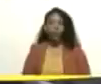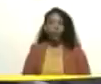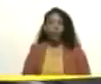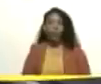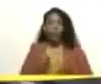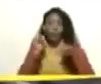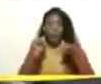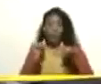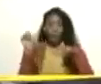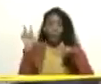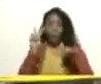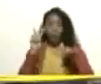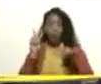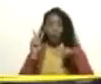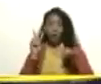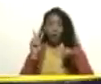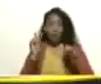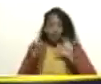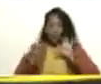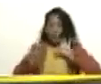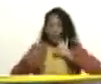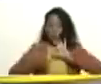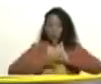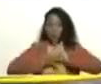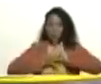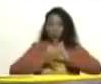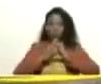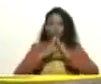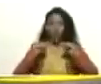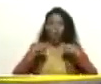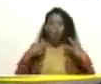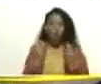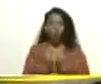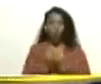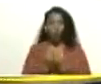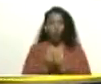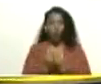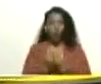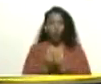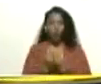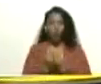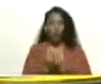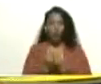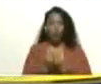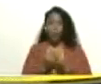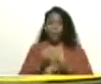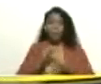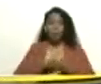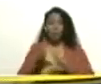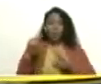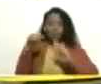Venezuela estamos Unidos en el alma estamos Unidos espiritualmente